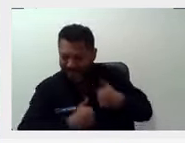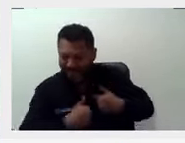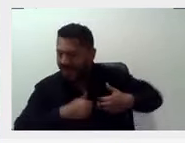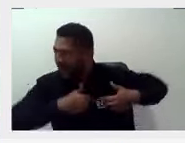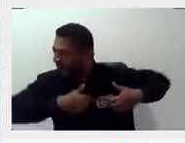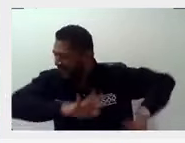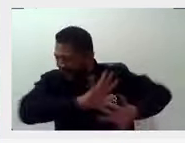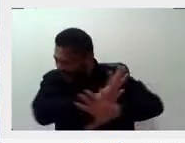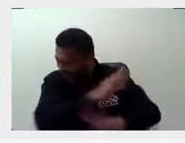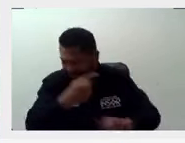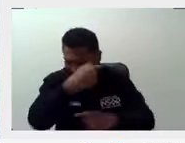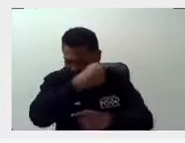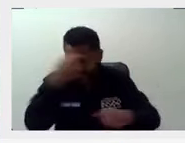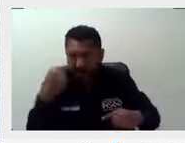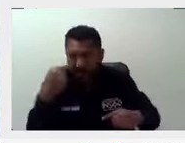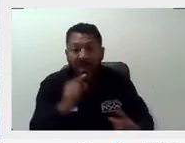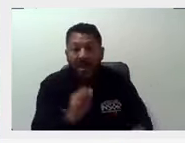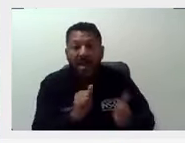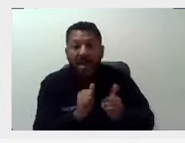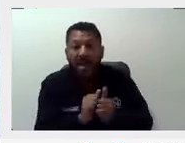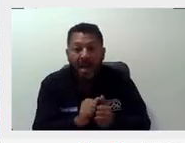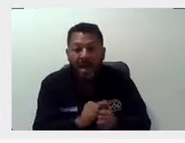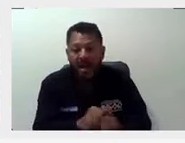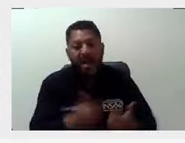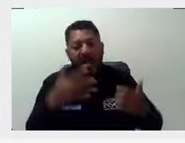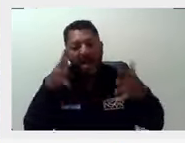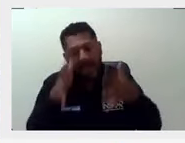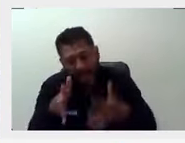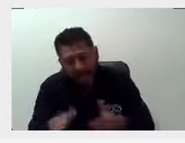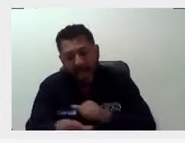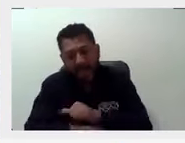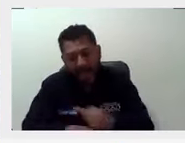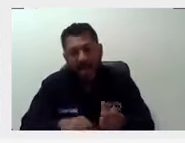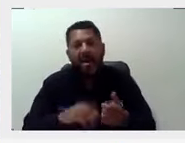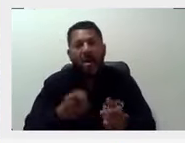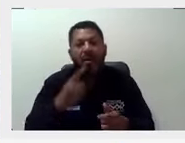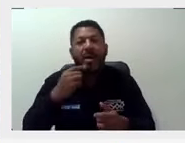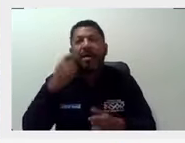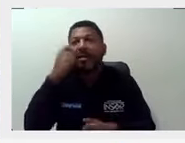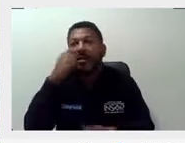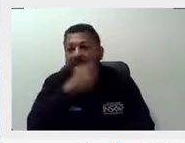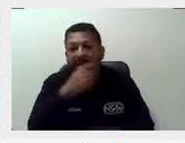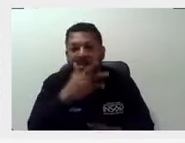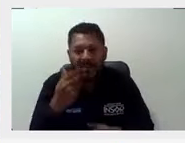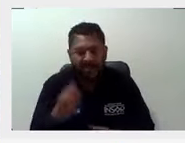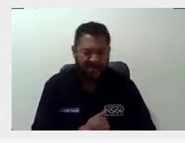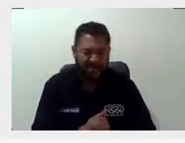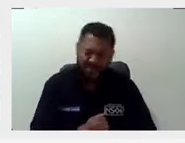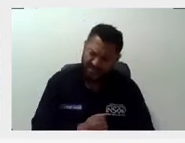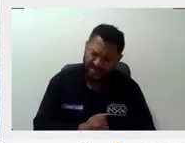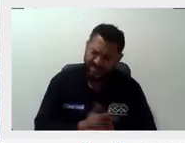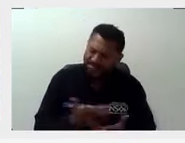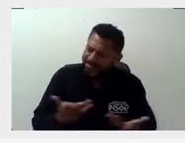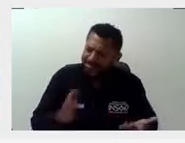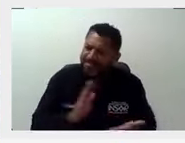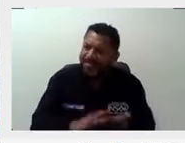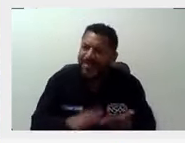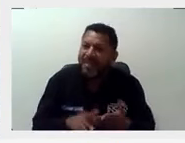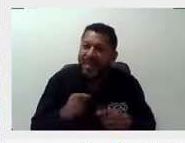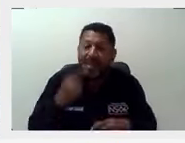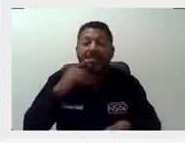porque siempre que vienen quieren enseñarles habilidades básicas de ver cómo bañarse los dientes Y tenemos que entender, y acá sí yo hago un